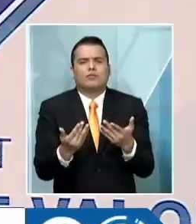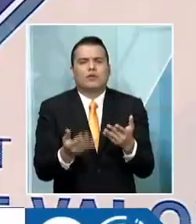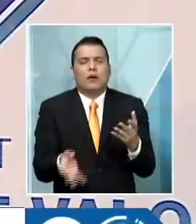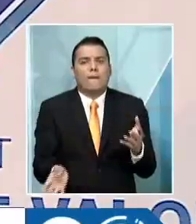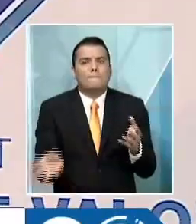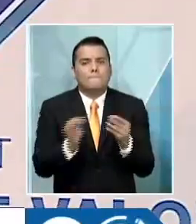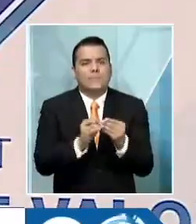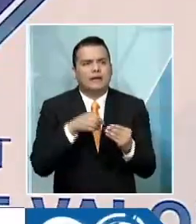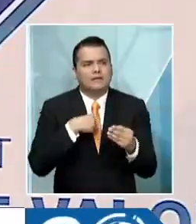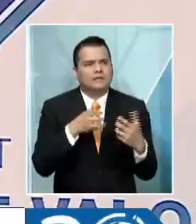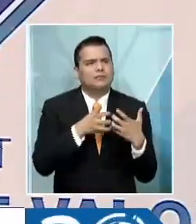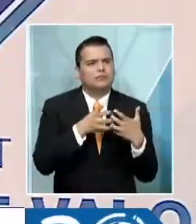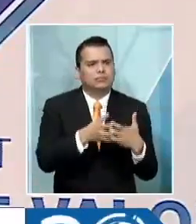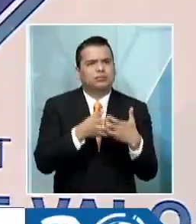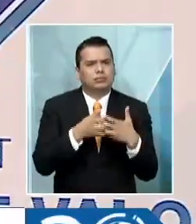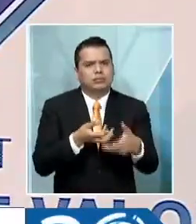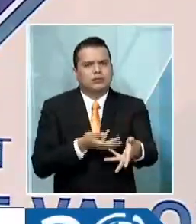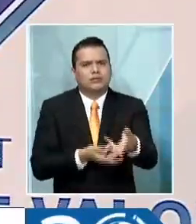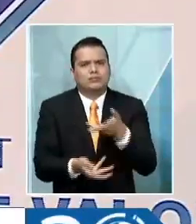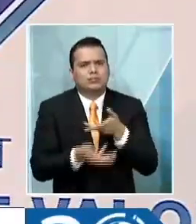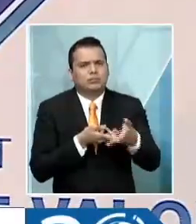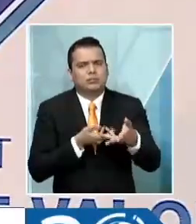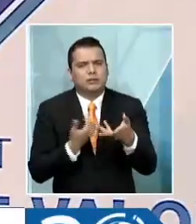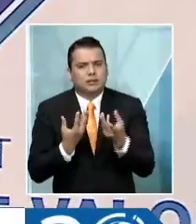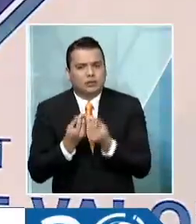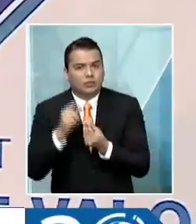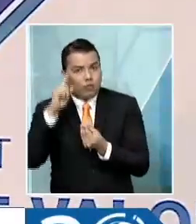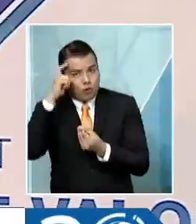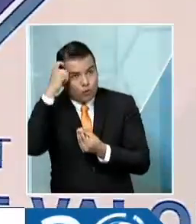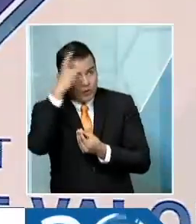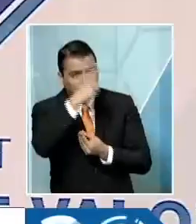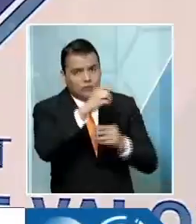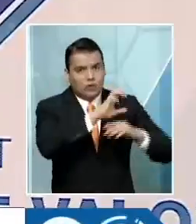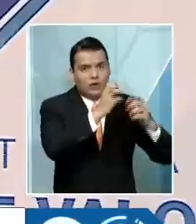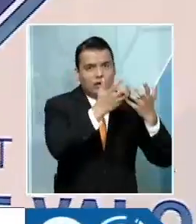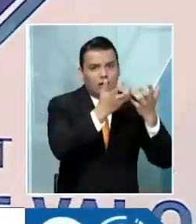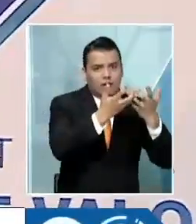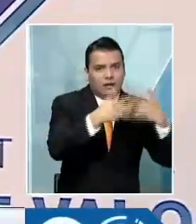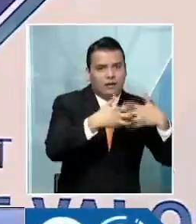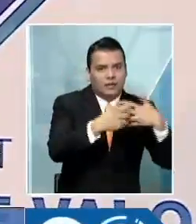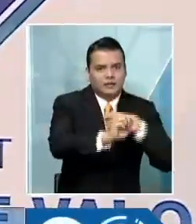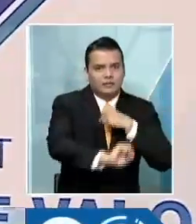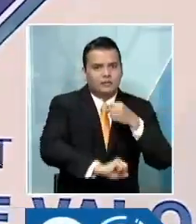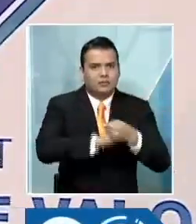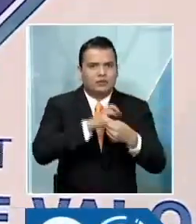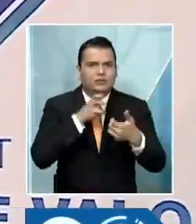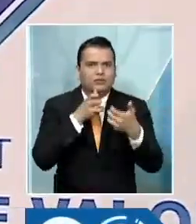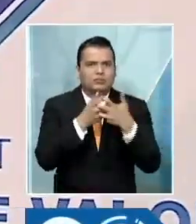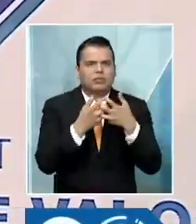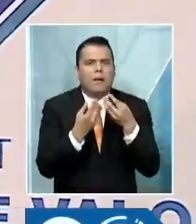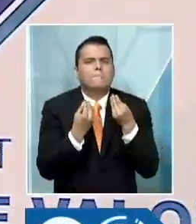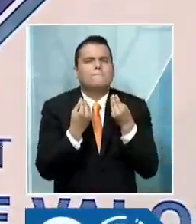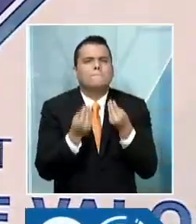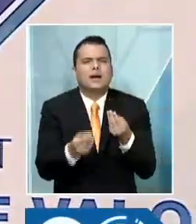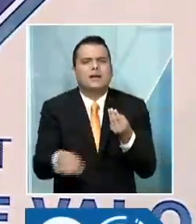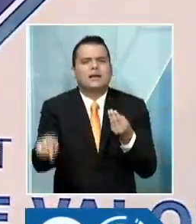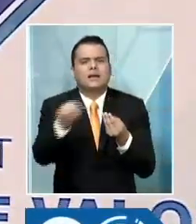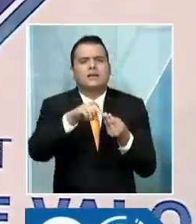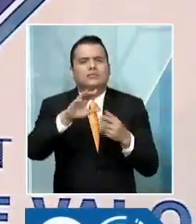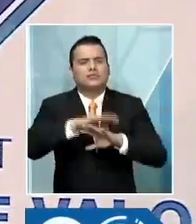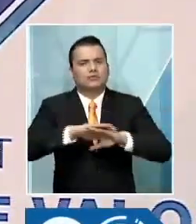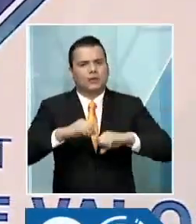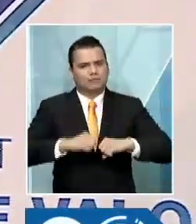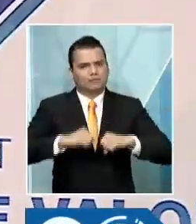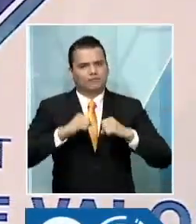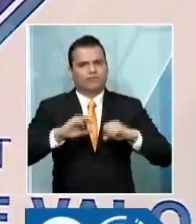de manera conjunta junto con el sector privado para poder sacar adelante la ciudad. Entonces vamos a seguir trabajando en unos talleres con el sector